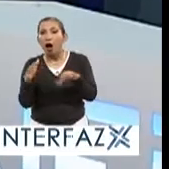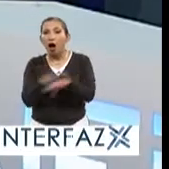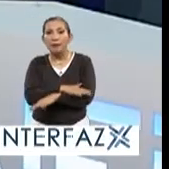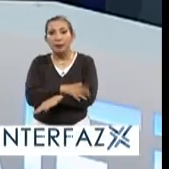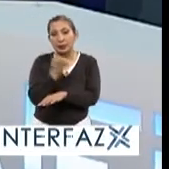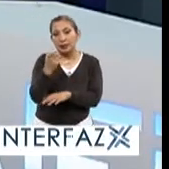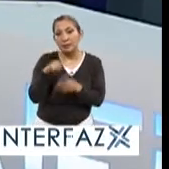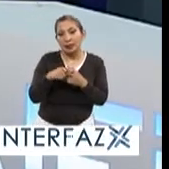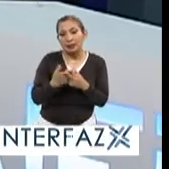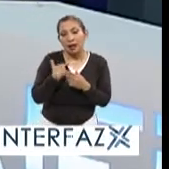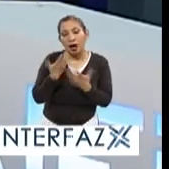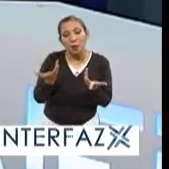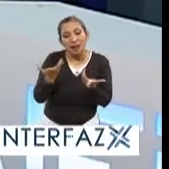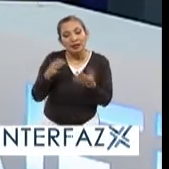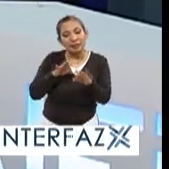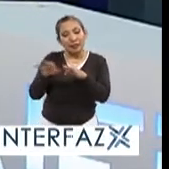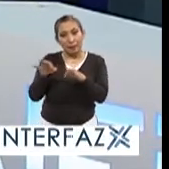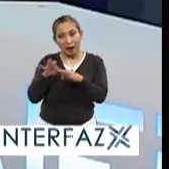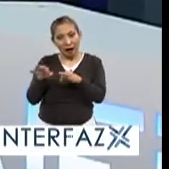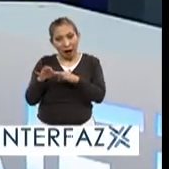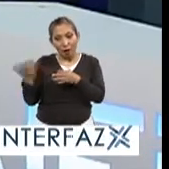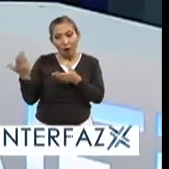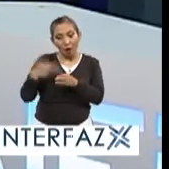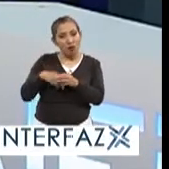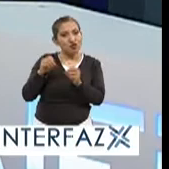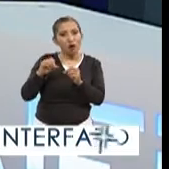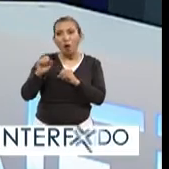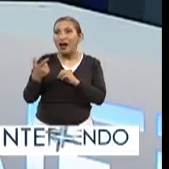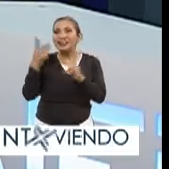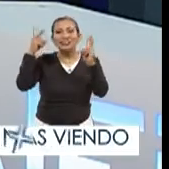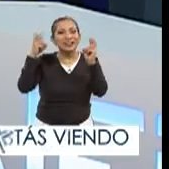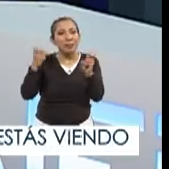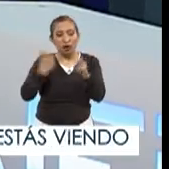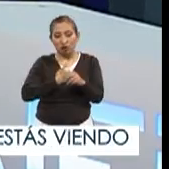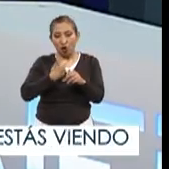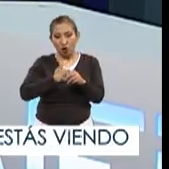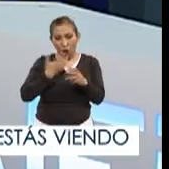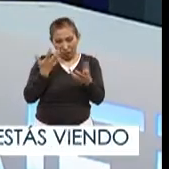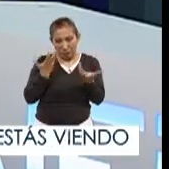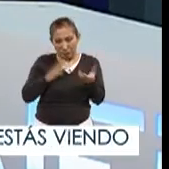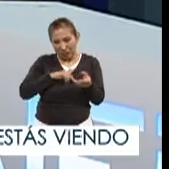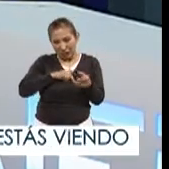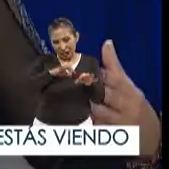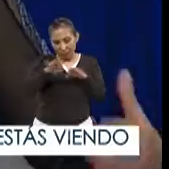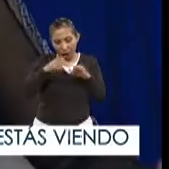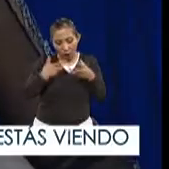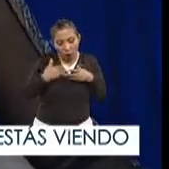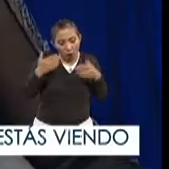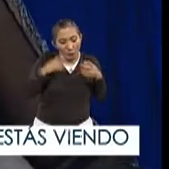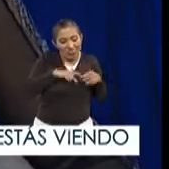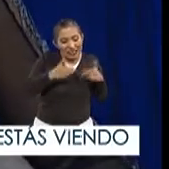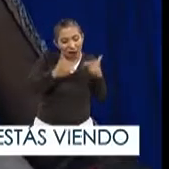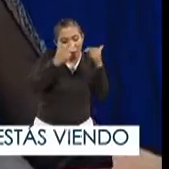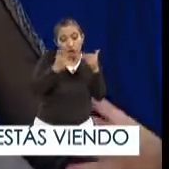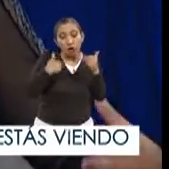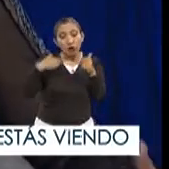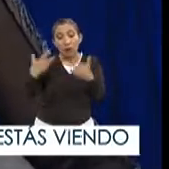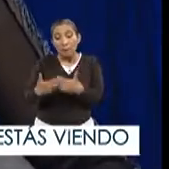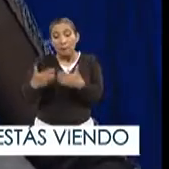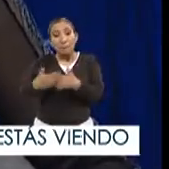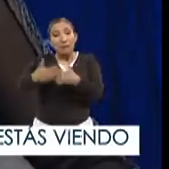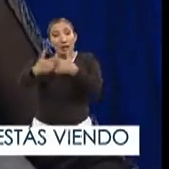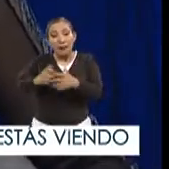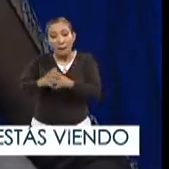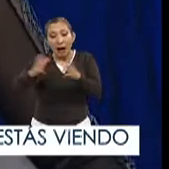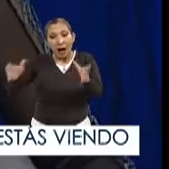aquí ya empiezas con la generación de empleo, o sea, no necesariamente es un tema de autoempleo, es un tema en el que las empresas están durando más, están